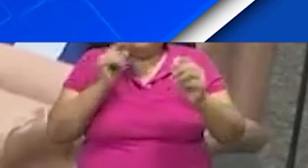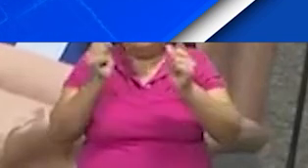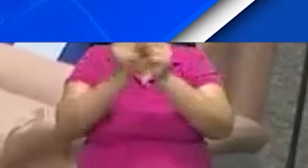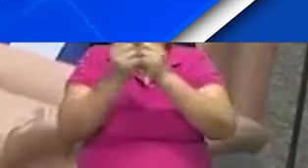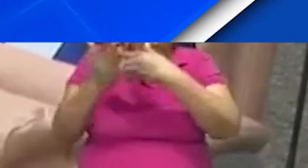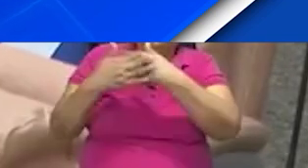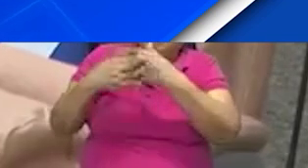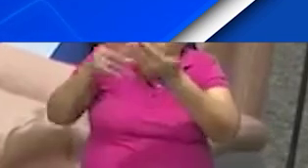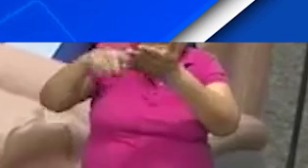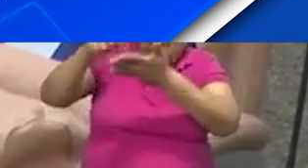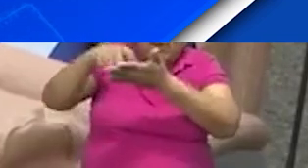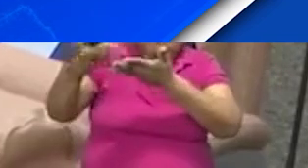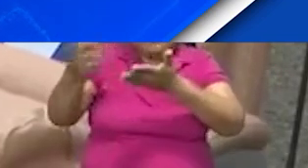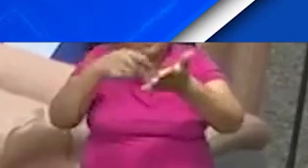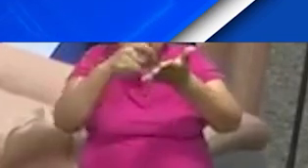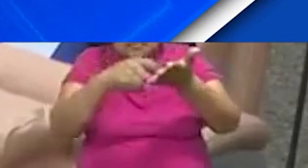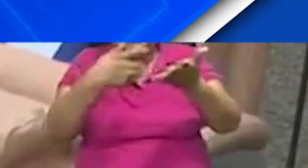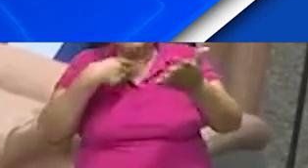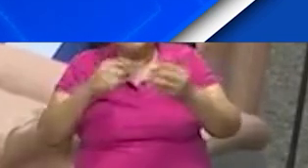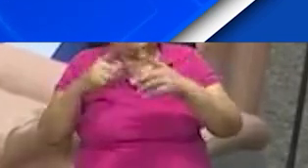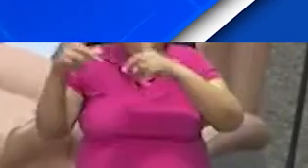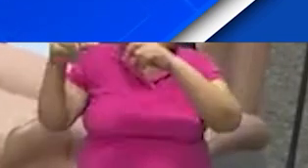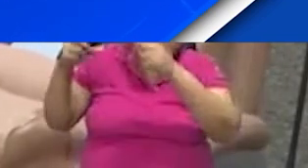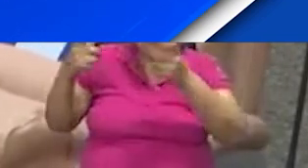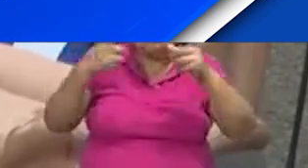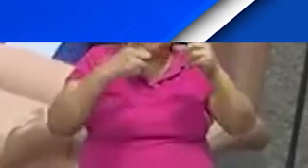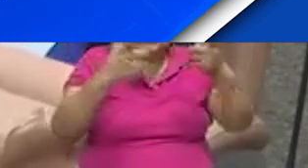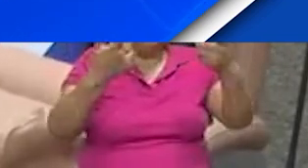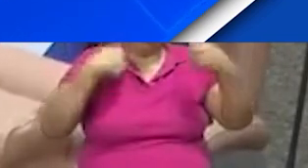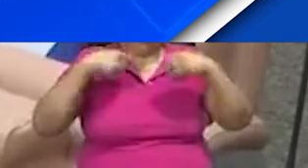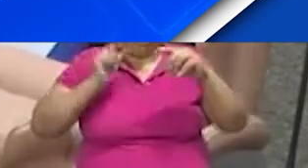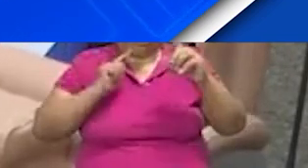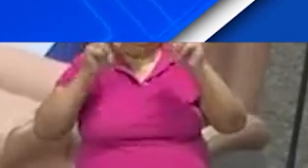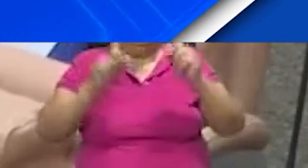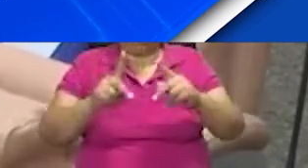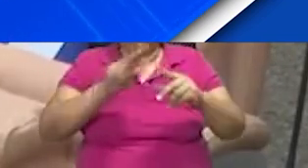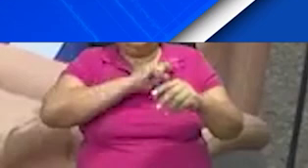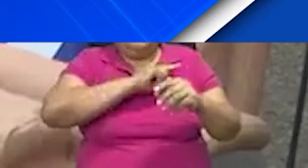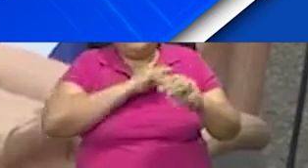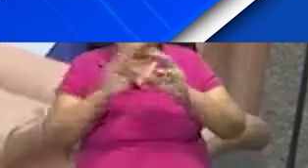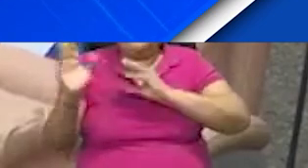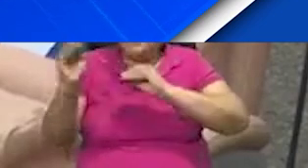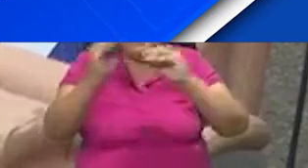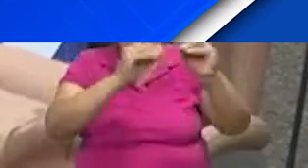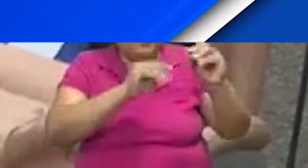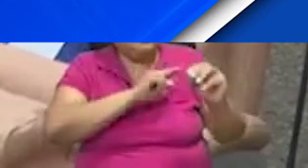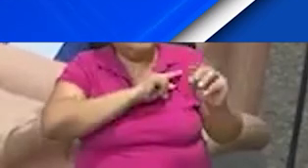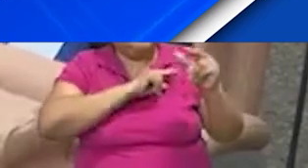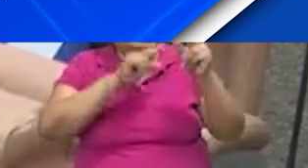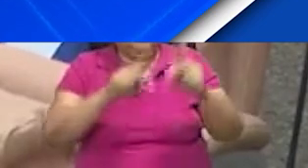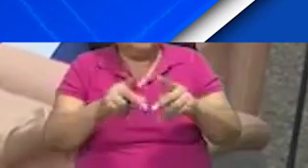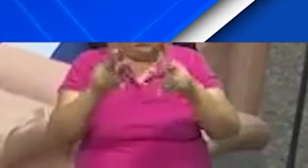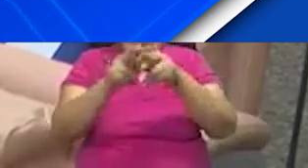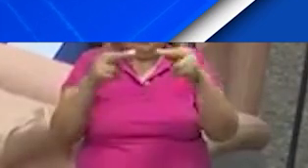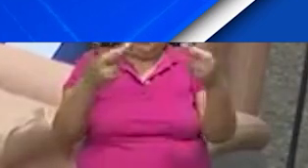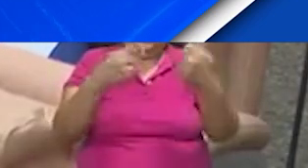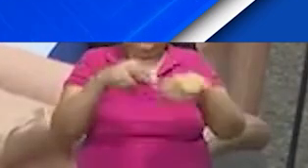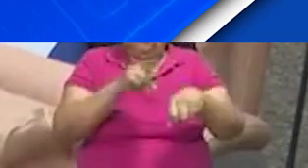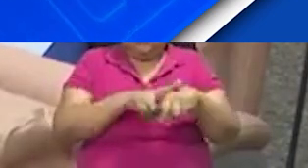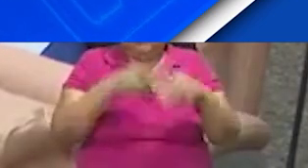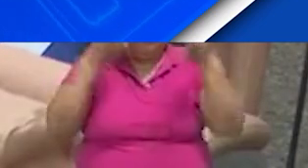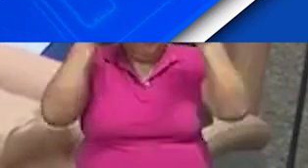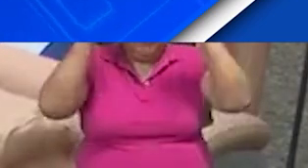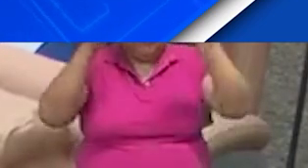le pedían autógrafo, le pedían tomarse una fotografía, había comentarios de él en la prensa